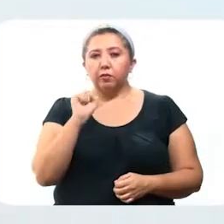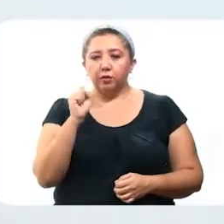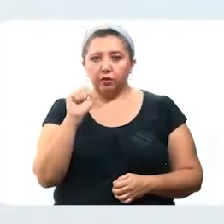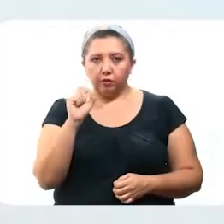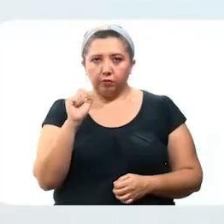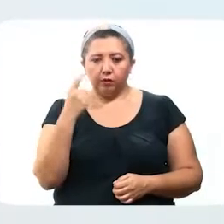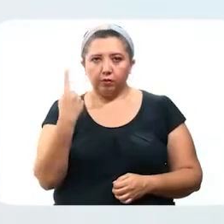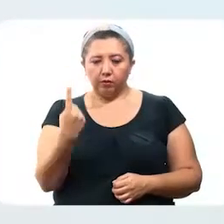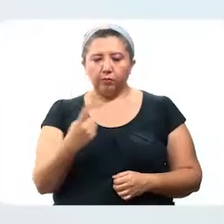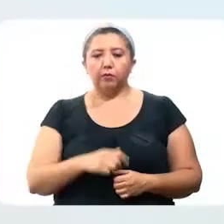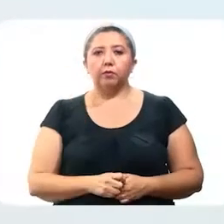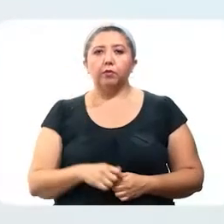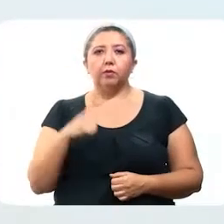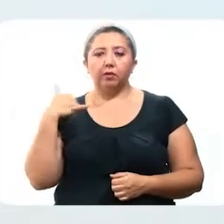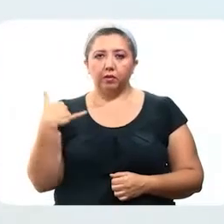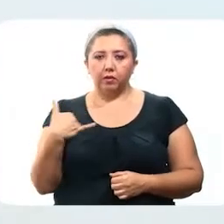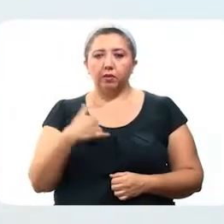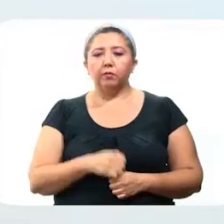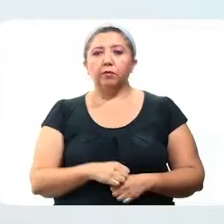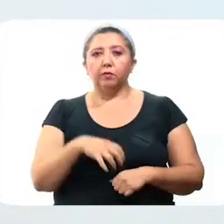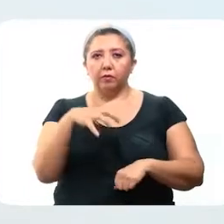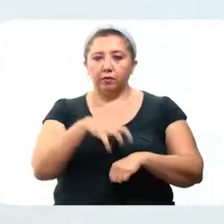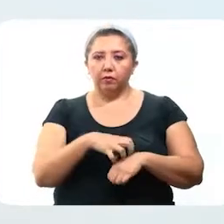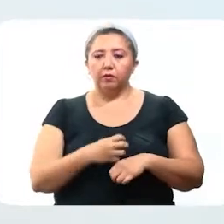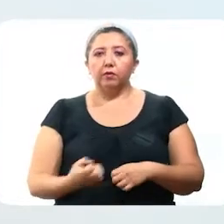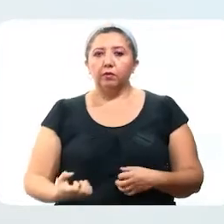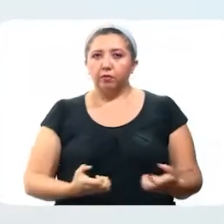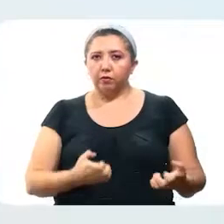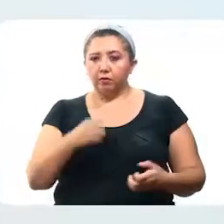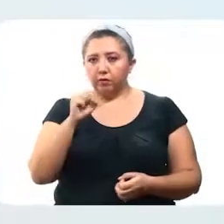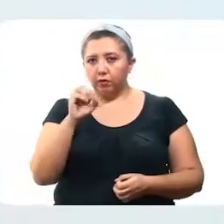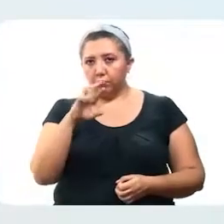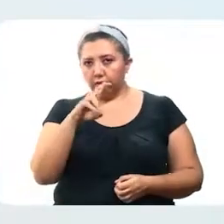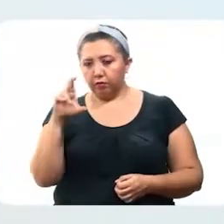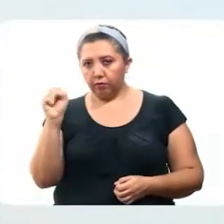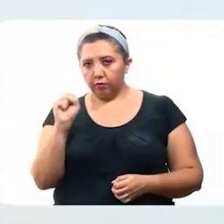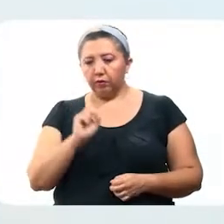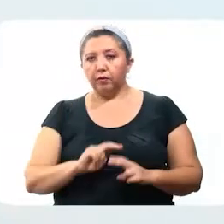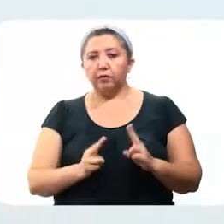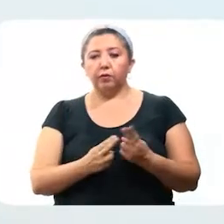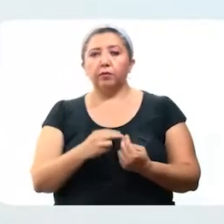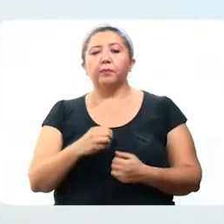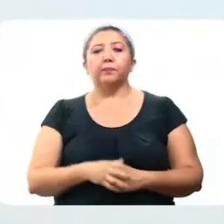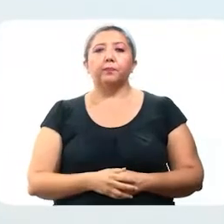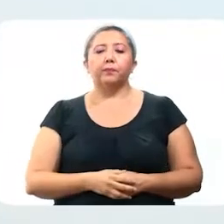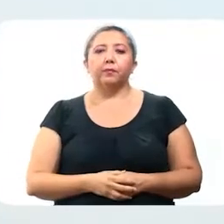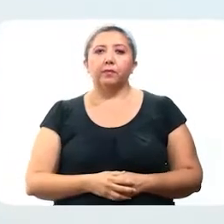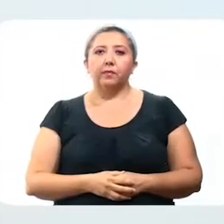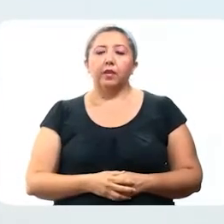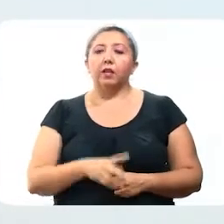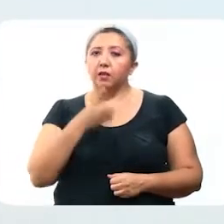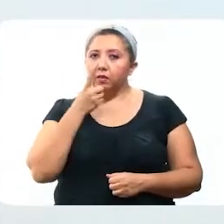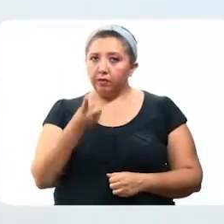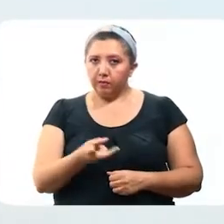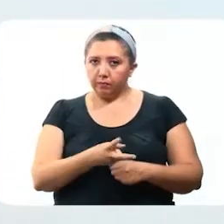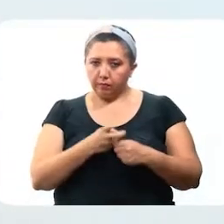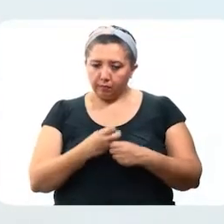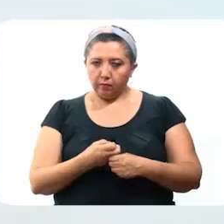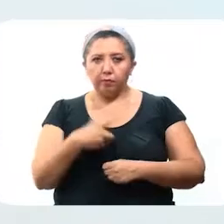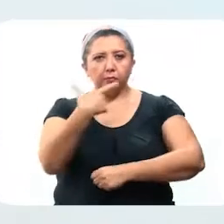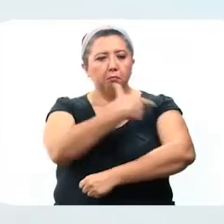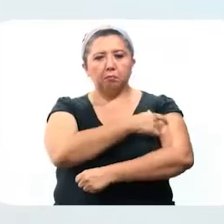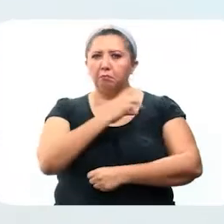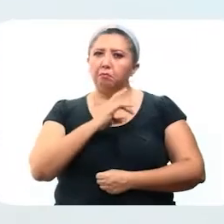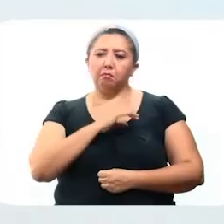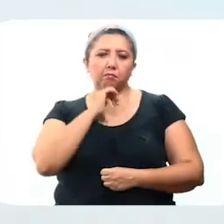Centro de Convenciones Yucatán Siglo XXI y el multigimnasio Socorro Cerón de la Unidad Deportiva Cuculcán. Los invitamos a vacunarse